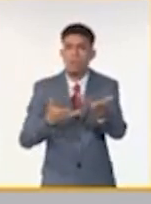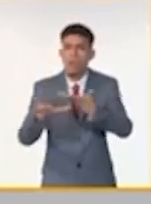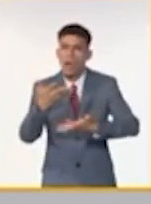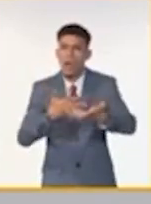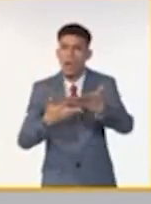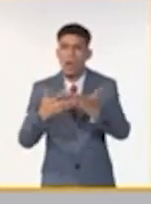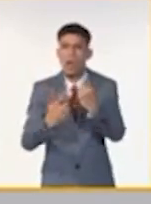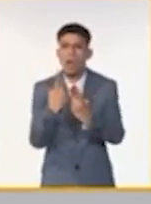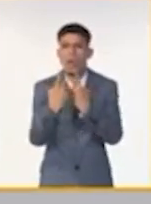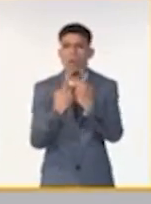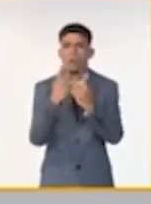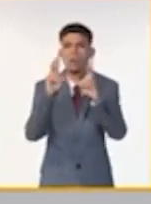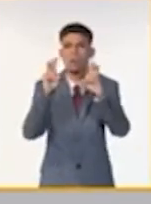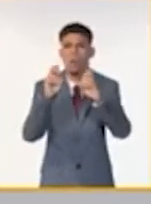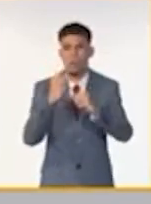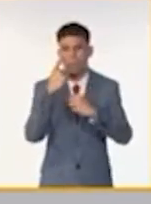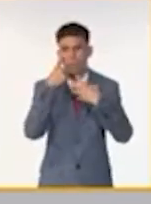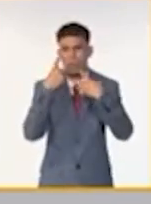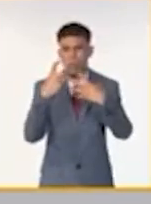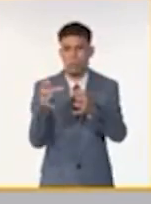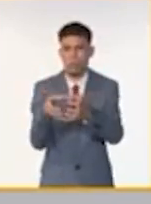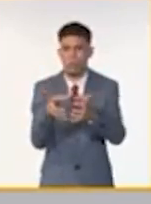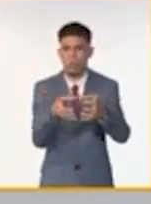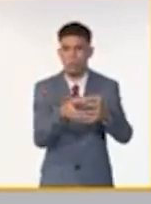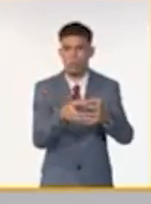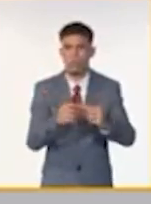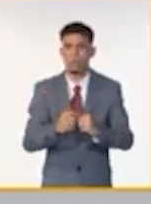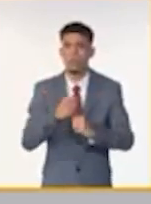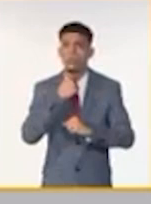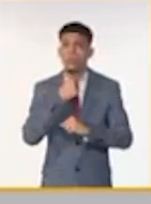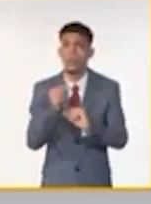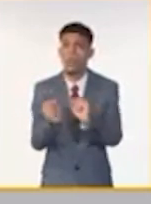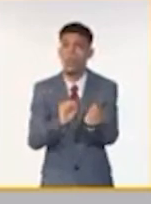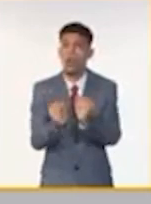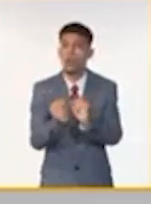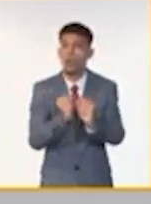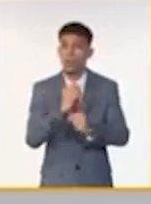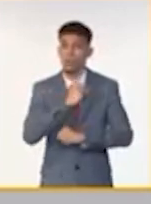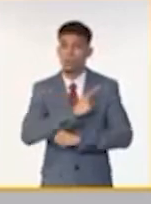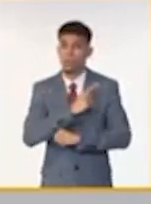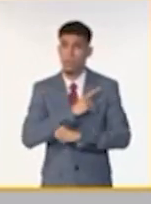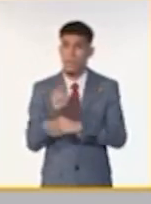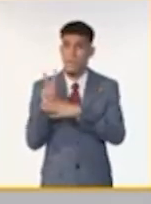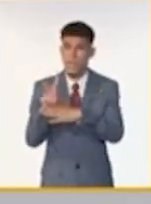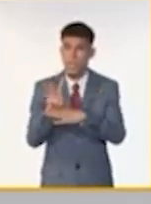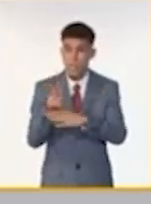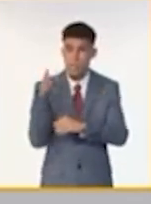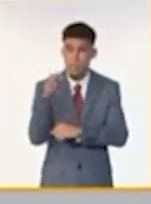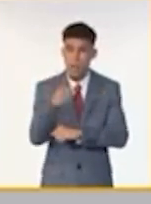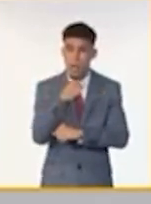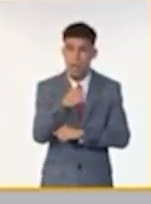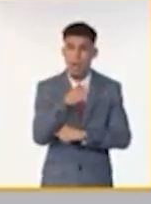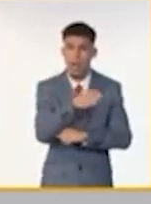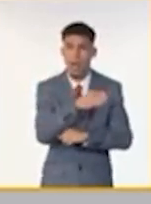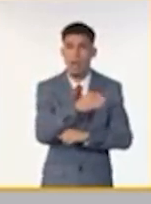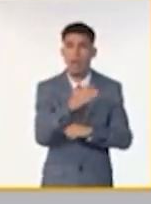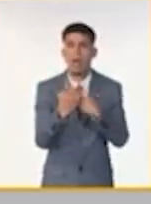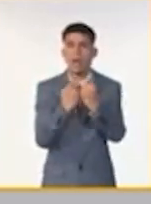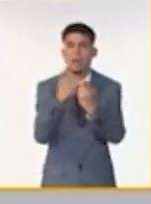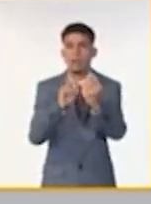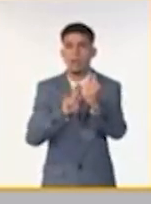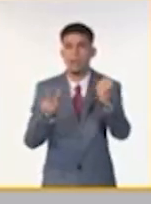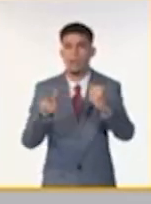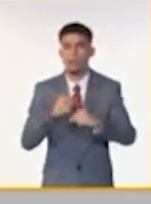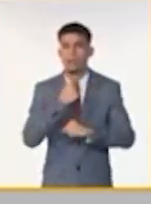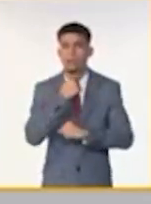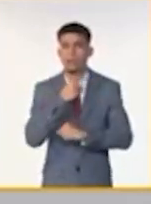lugar comprobaciones y fiscalizaciones que han realizado los diputados en todo el país estamos hablando de